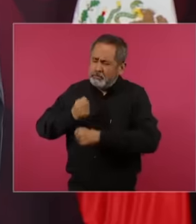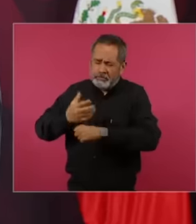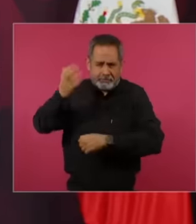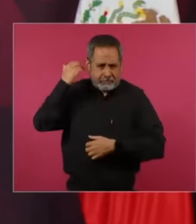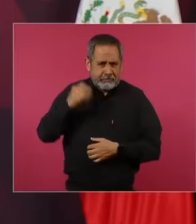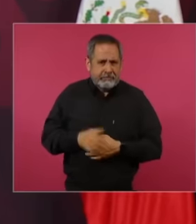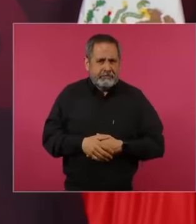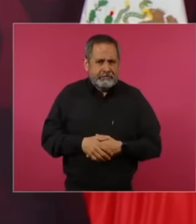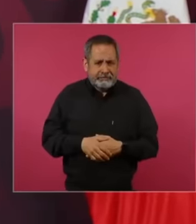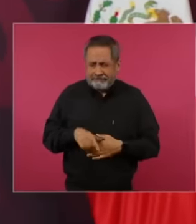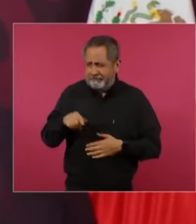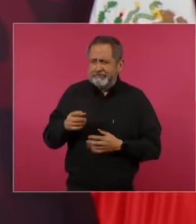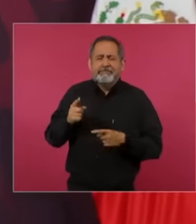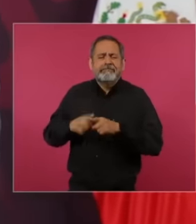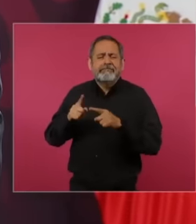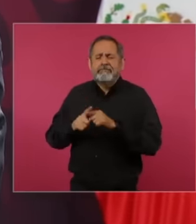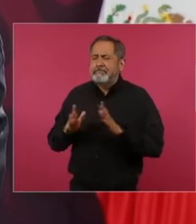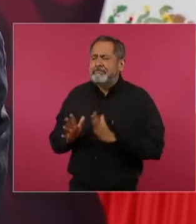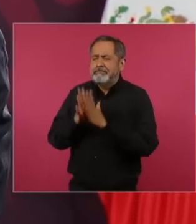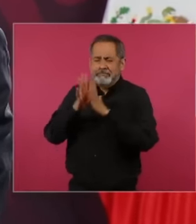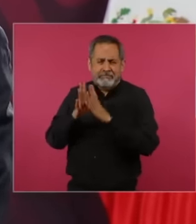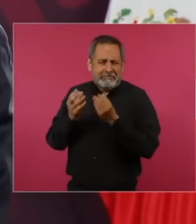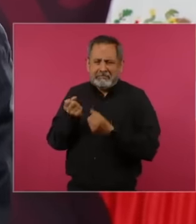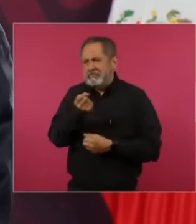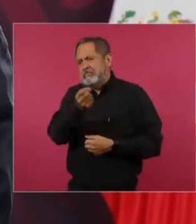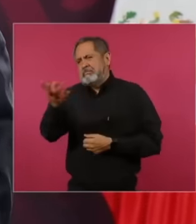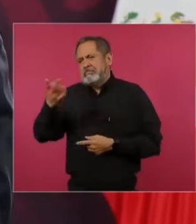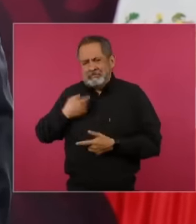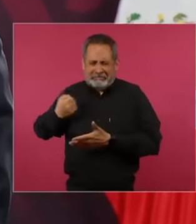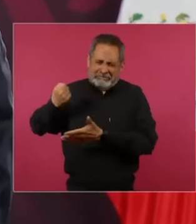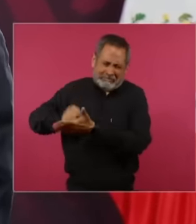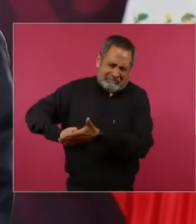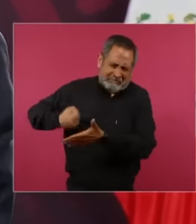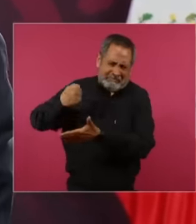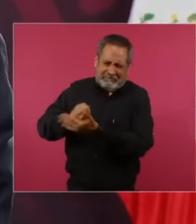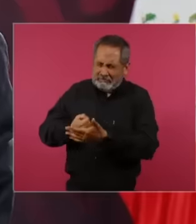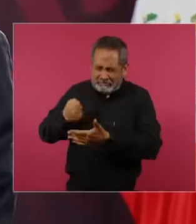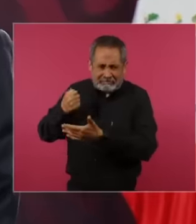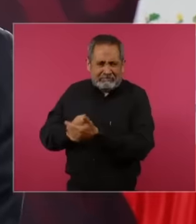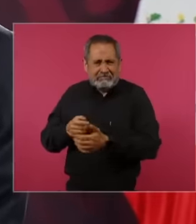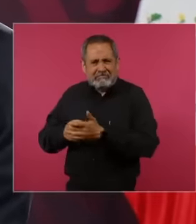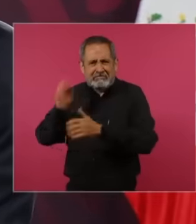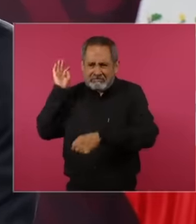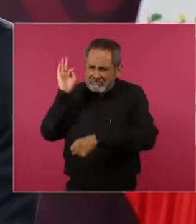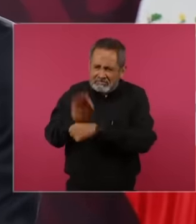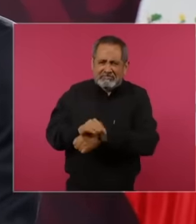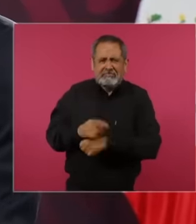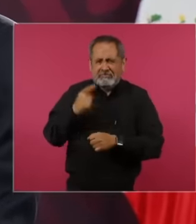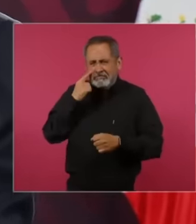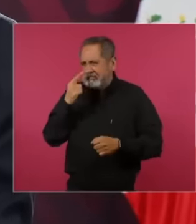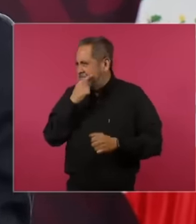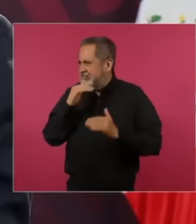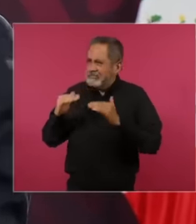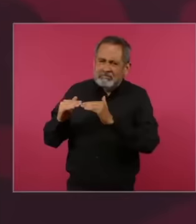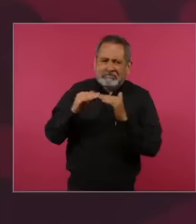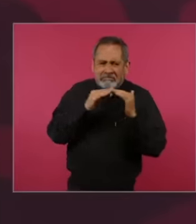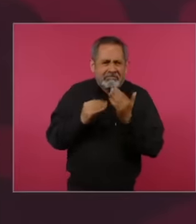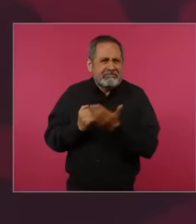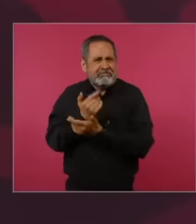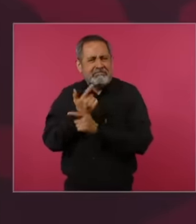Aquí participaron muchos luchadores sociales, luchadores por la democracia, que